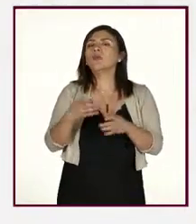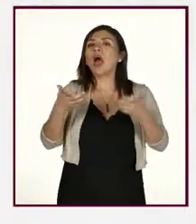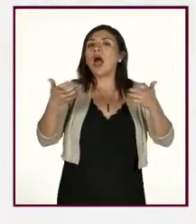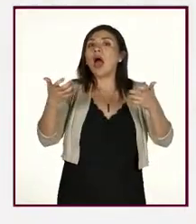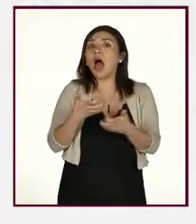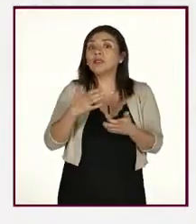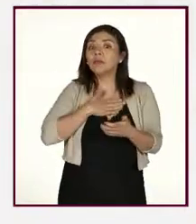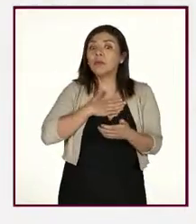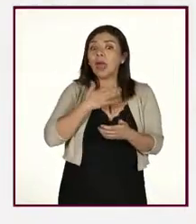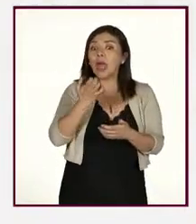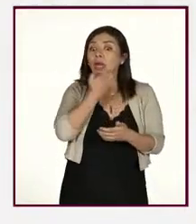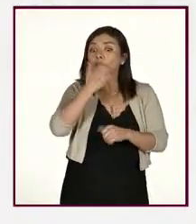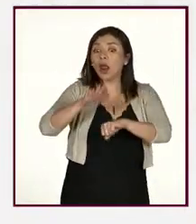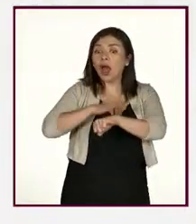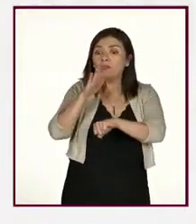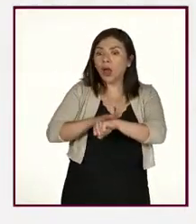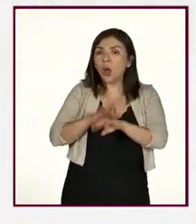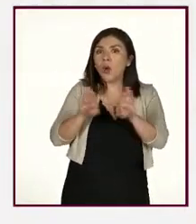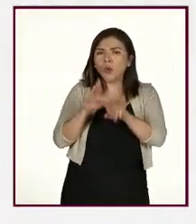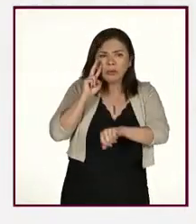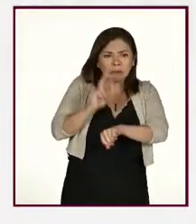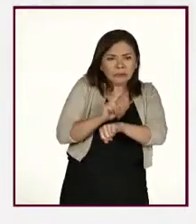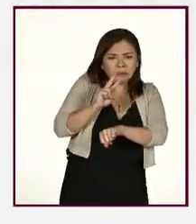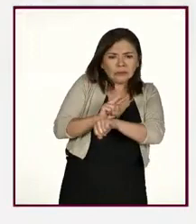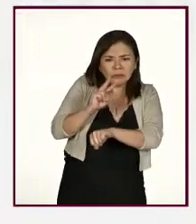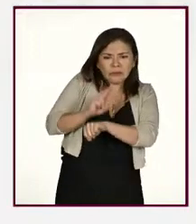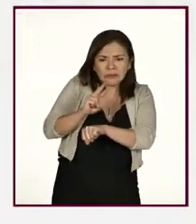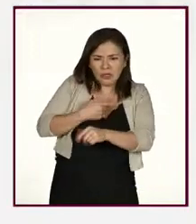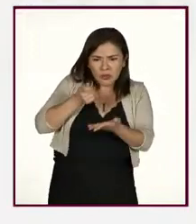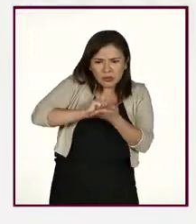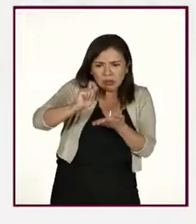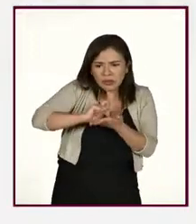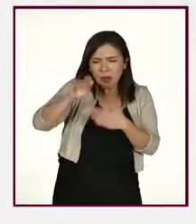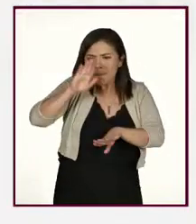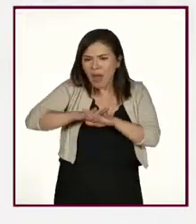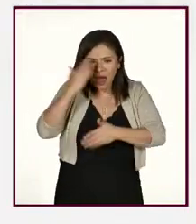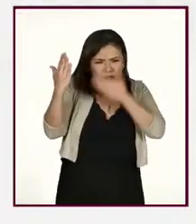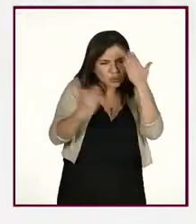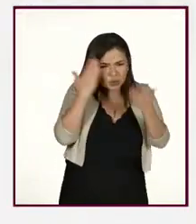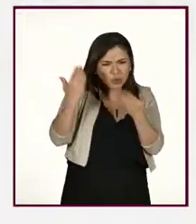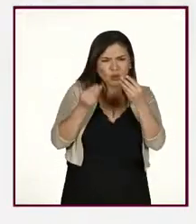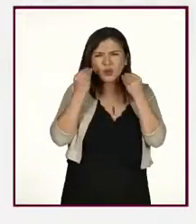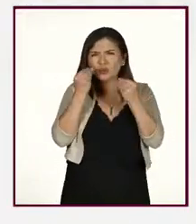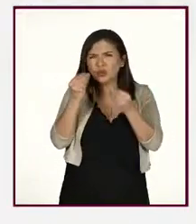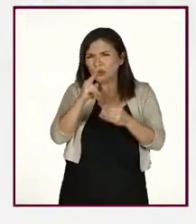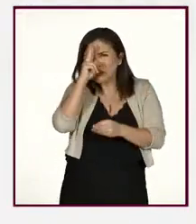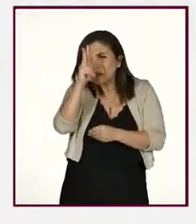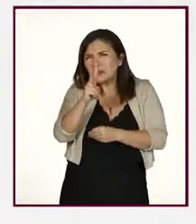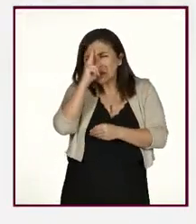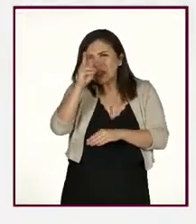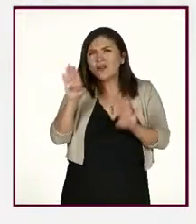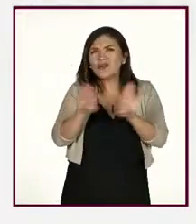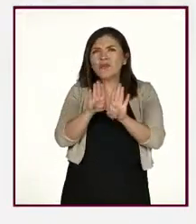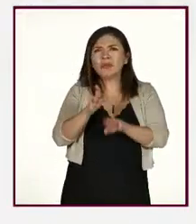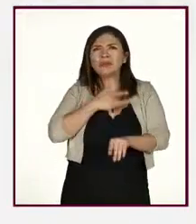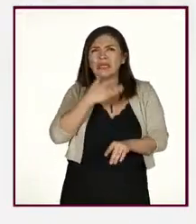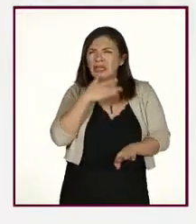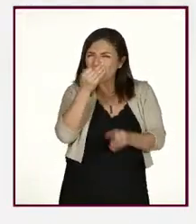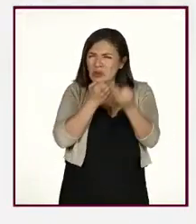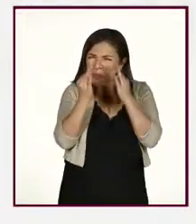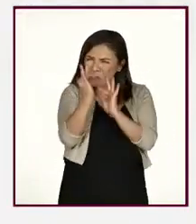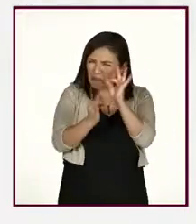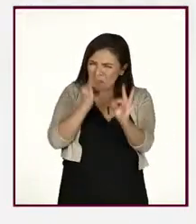su desempeño académico. Entonces, se enfocan mucho en todo este estudio excesivo, en incluso tener como cierto